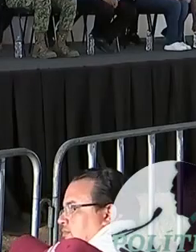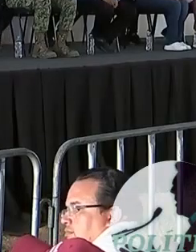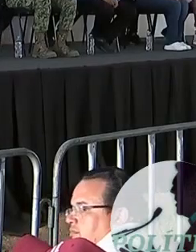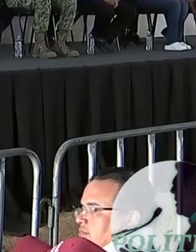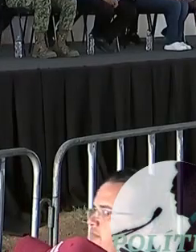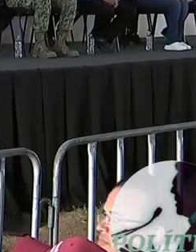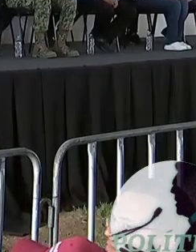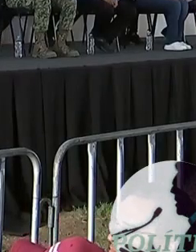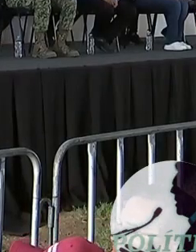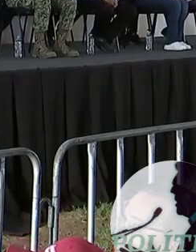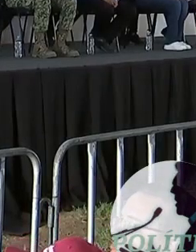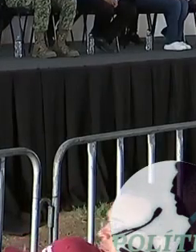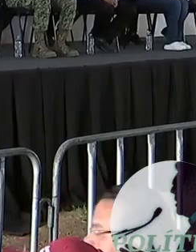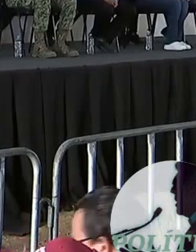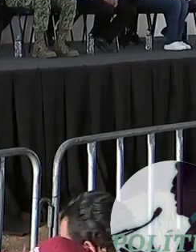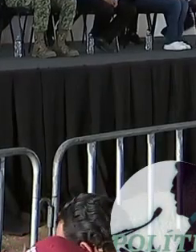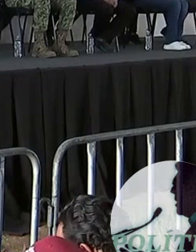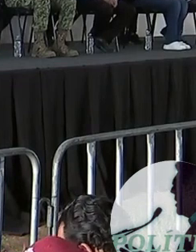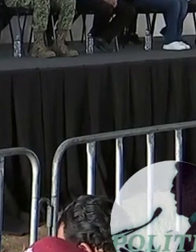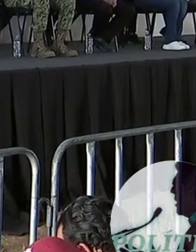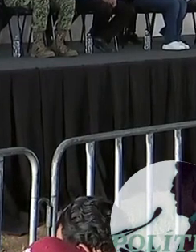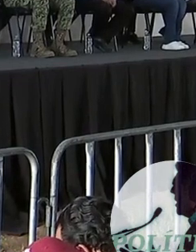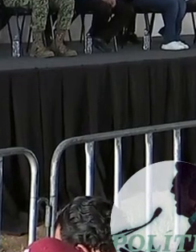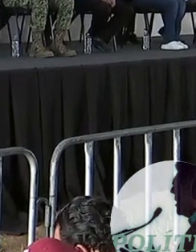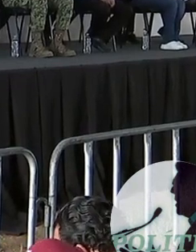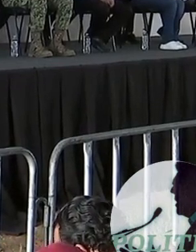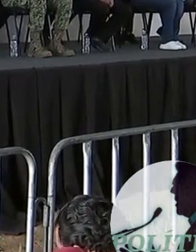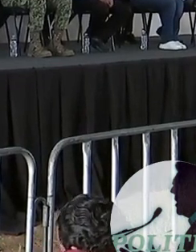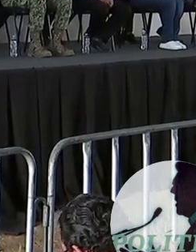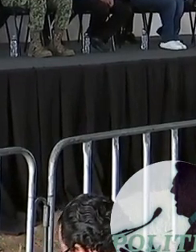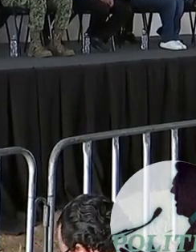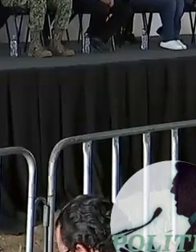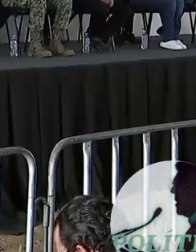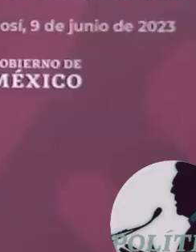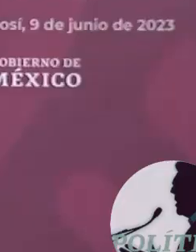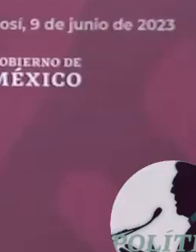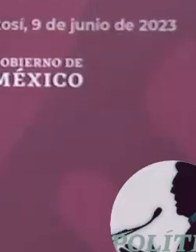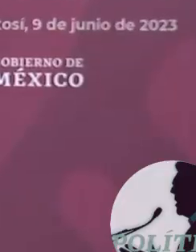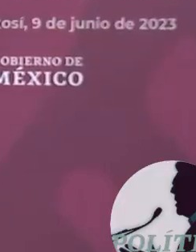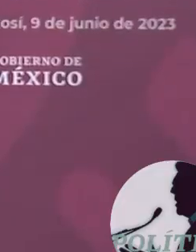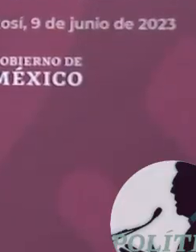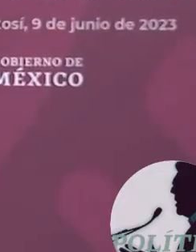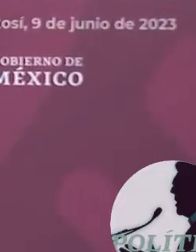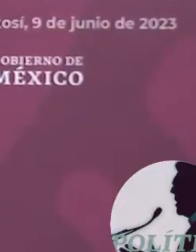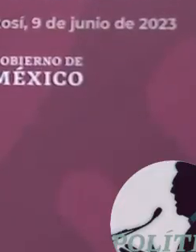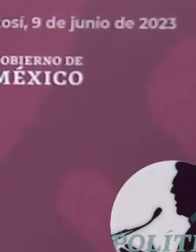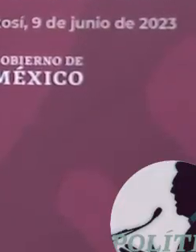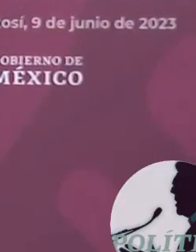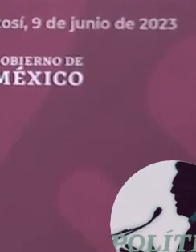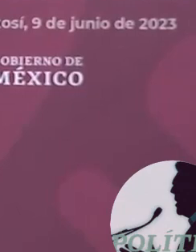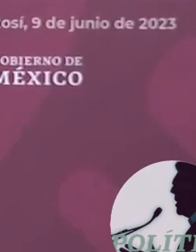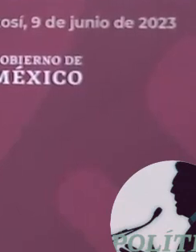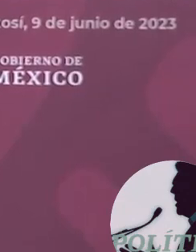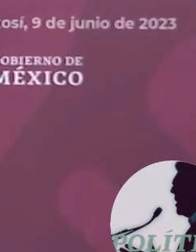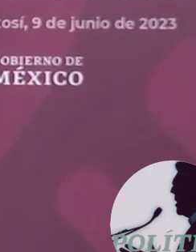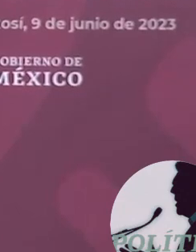Potosí, el corazón surrealista del estado de San Luis Potosí. Muchas gracias. Que la Huasteca